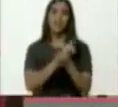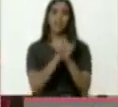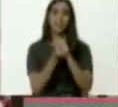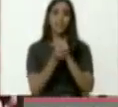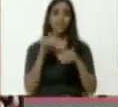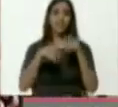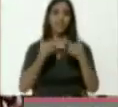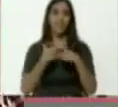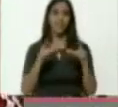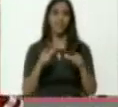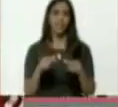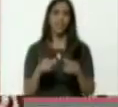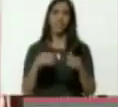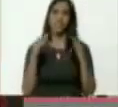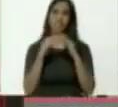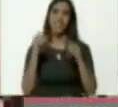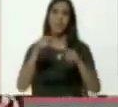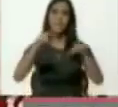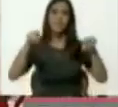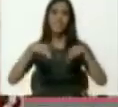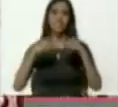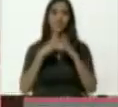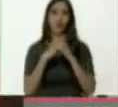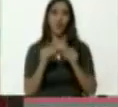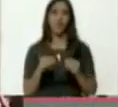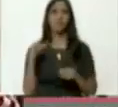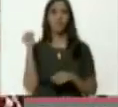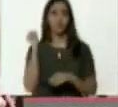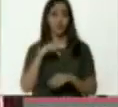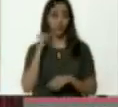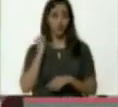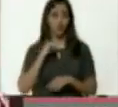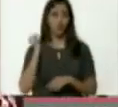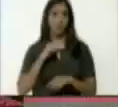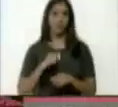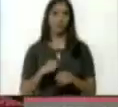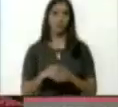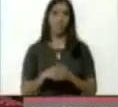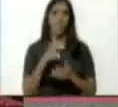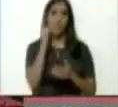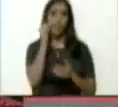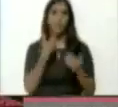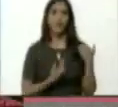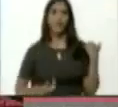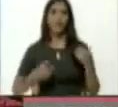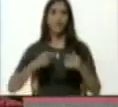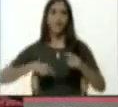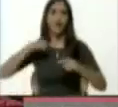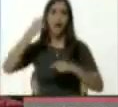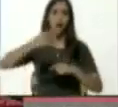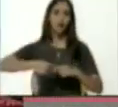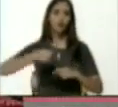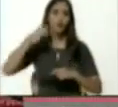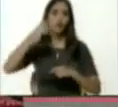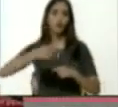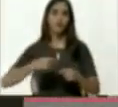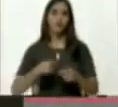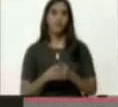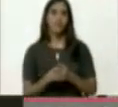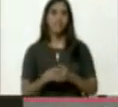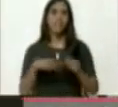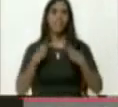video. Esa casa tiene piscina y todo. ¿Tiene piscina y todo? Sí, señor. Entonces, Proyecto X. El papá es dueño de una cauchera. Para que te des cuenta. Y es de